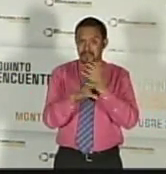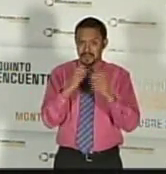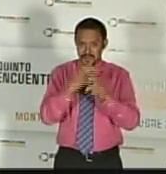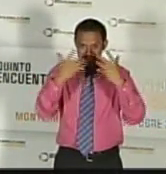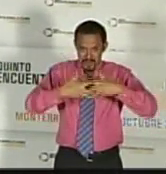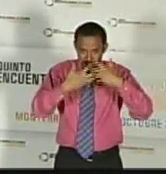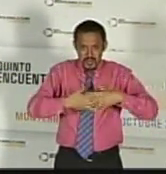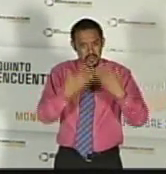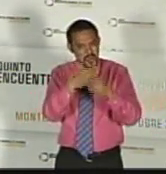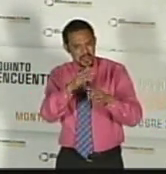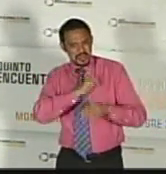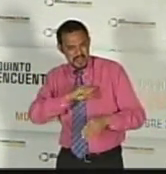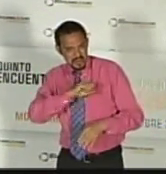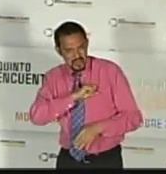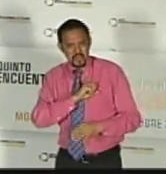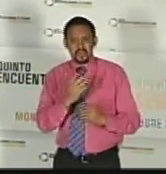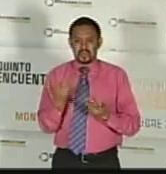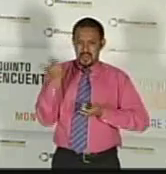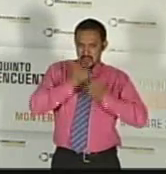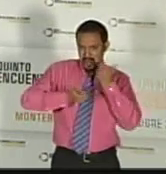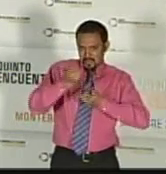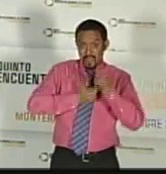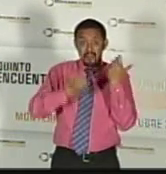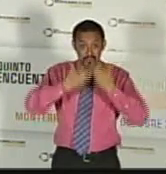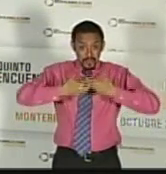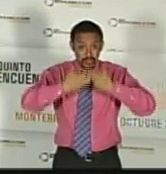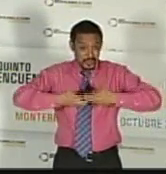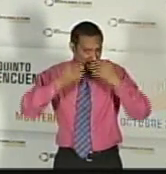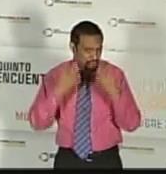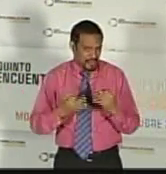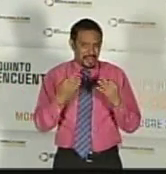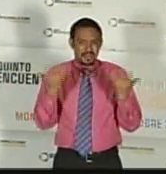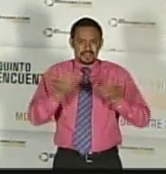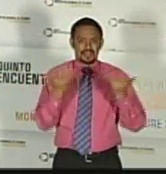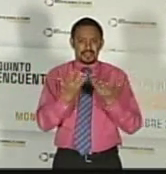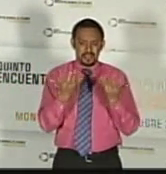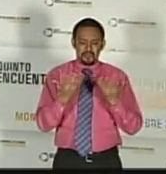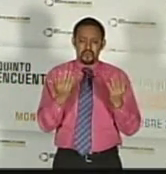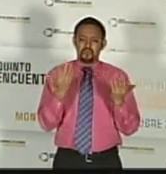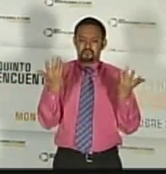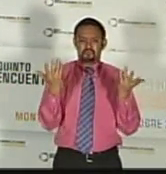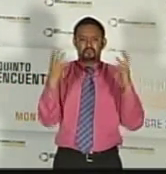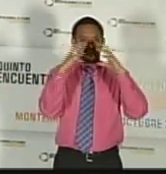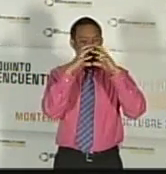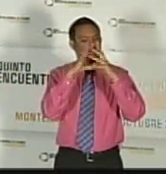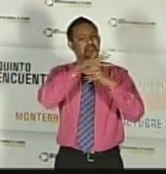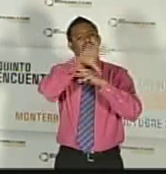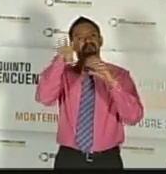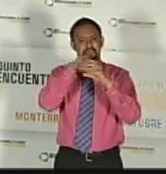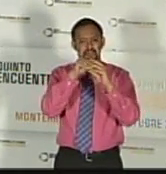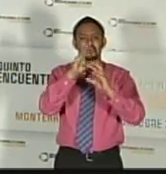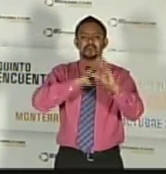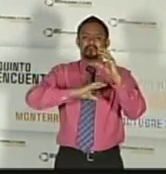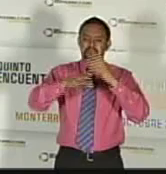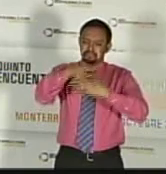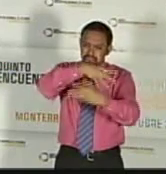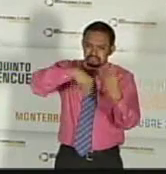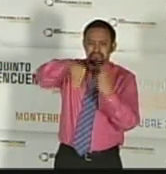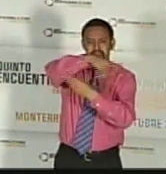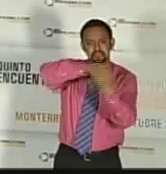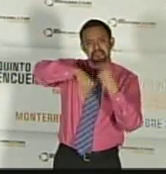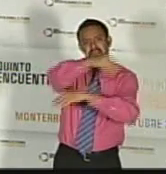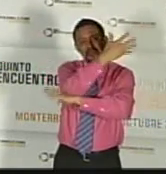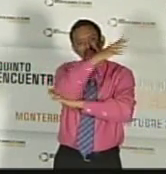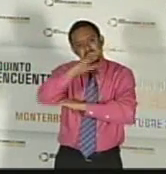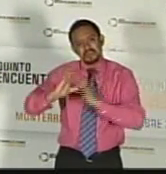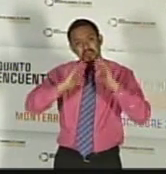de la salud, en economía y que esté conduciendo hacia un mundo sustentable y evolucionable. De manera que si entras en